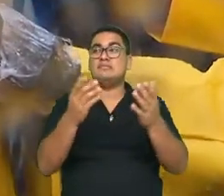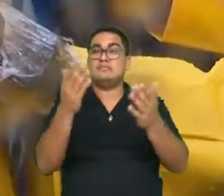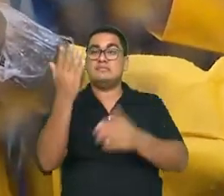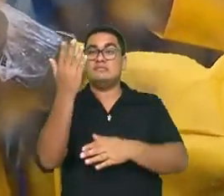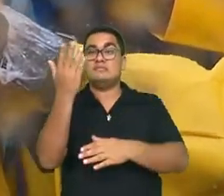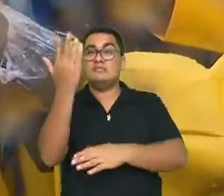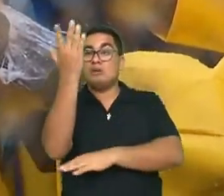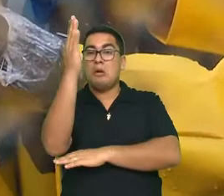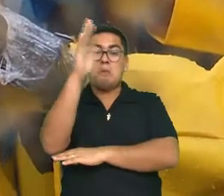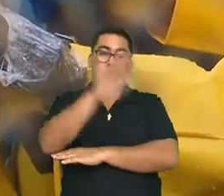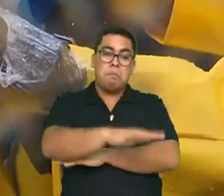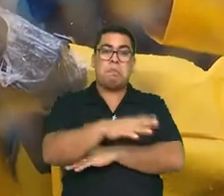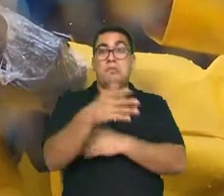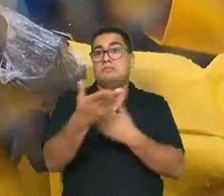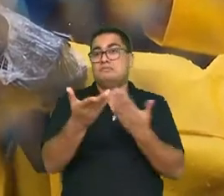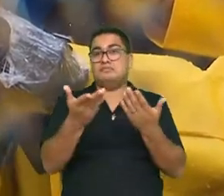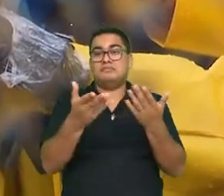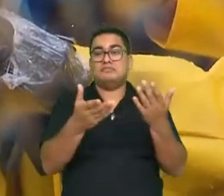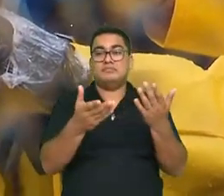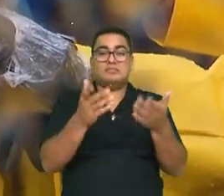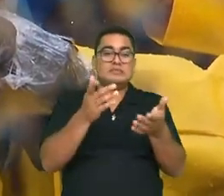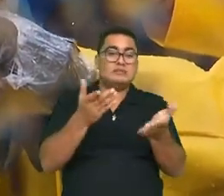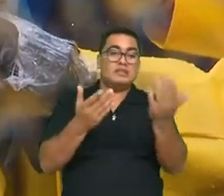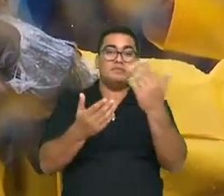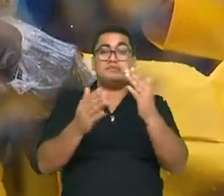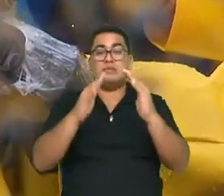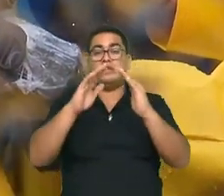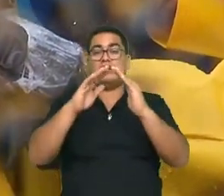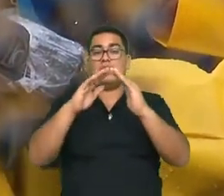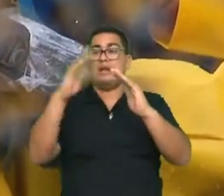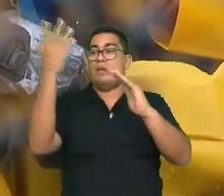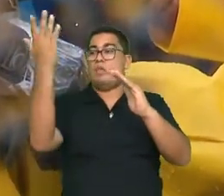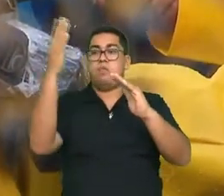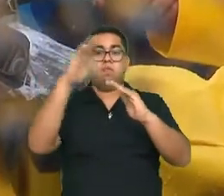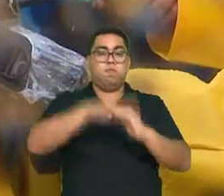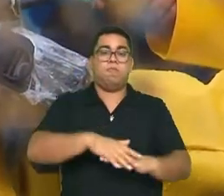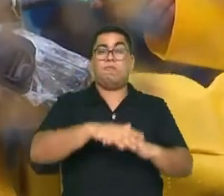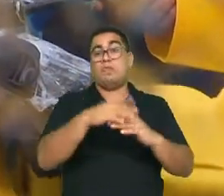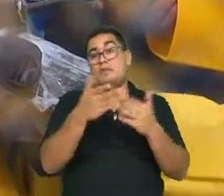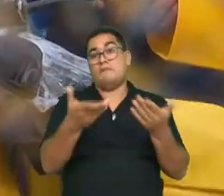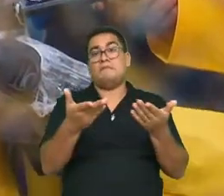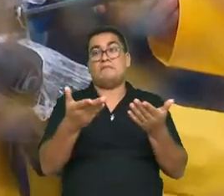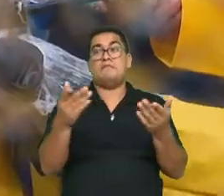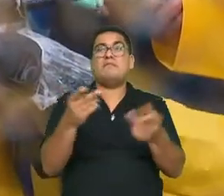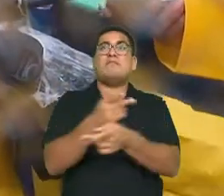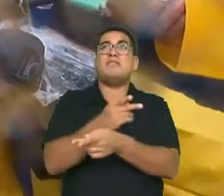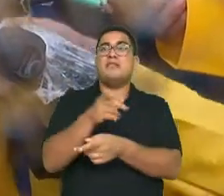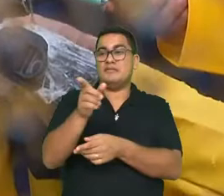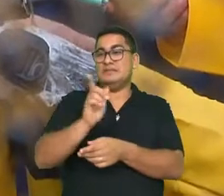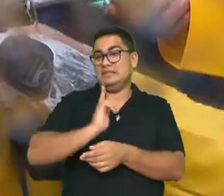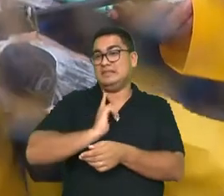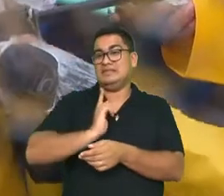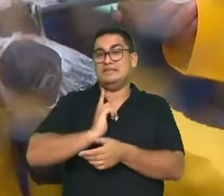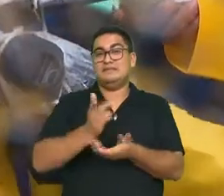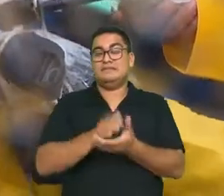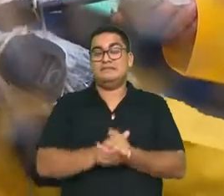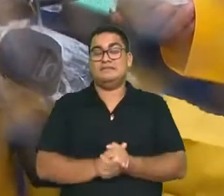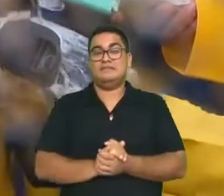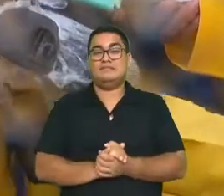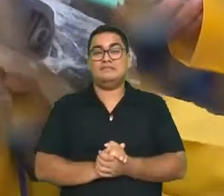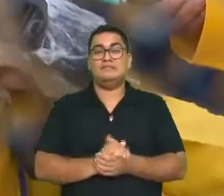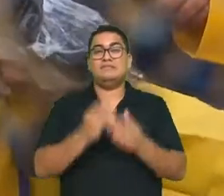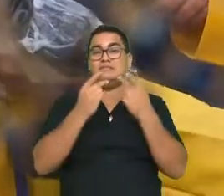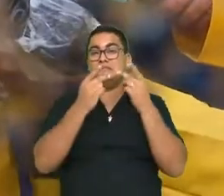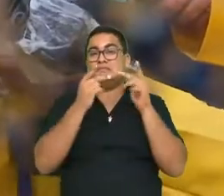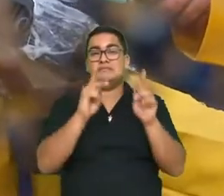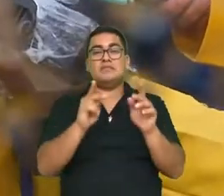momento. 3 han caído sobre viviendas, ninguno tan grave como este. Este es tal vez el más grave que hemos tenido en este momento. Pero tenemos que